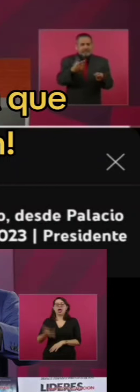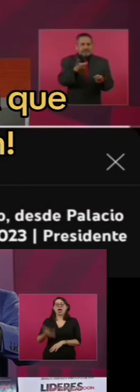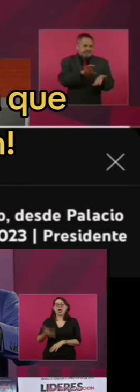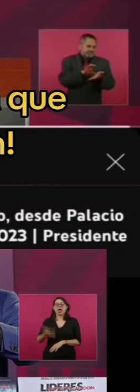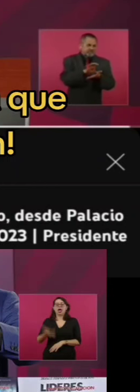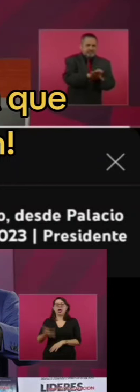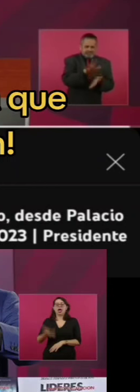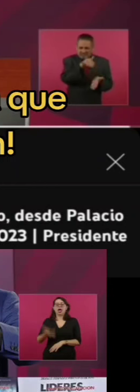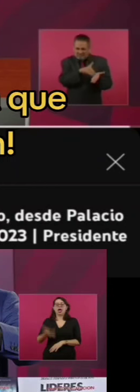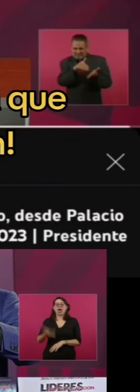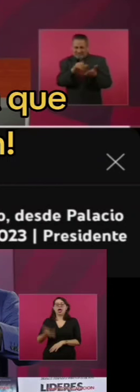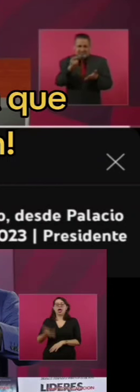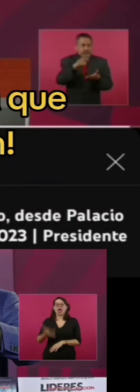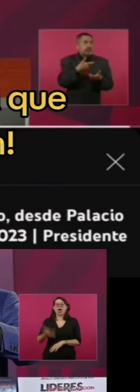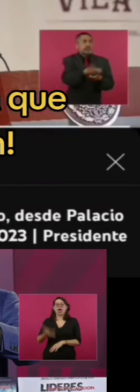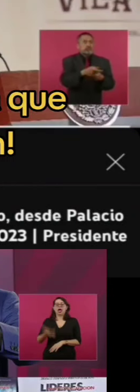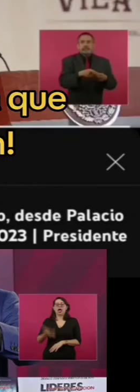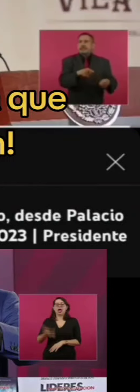ese dinero,